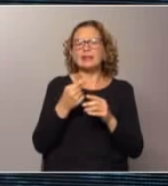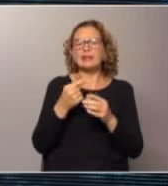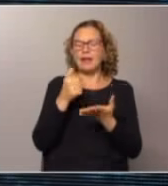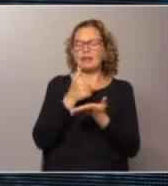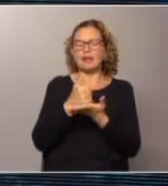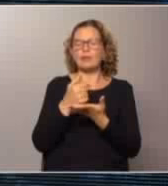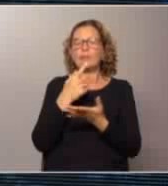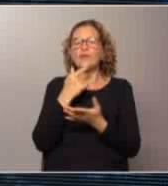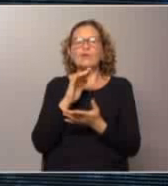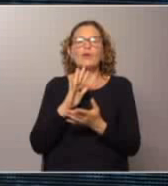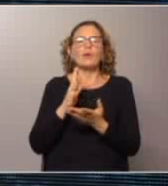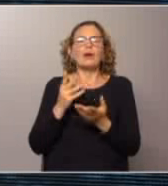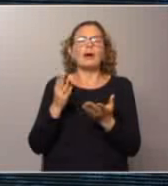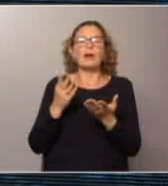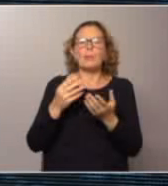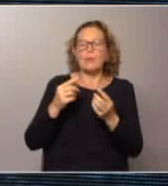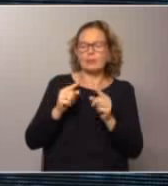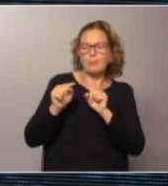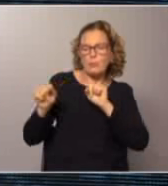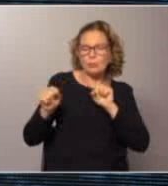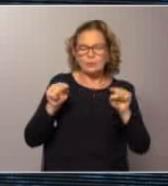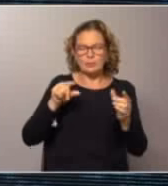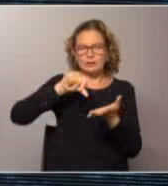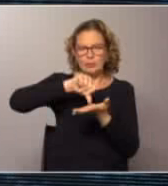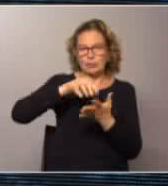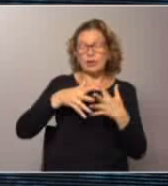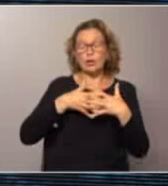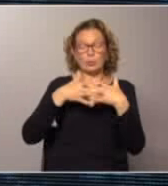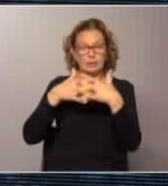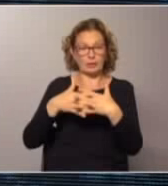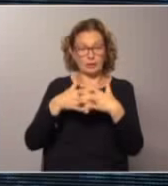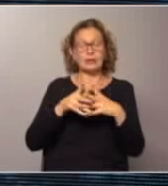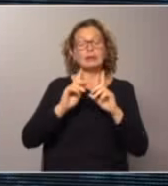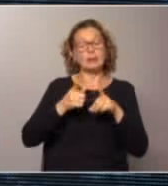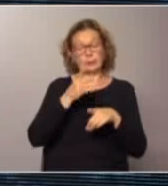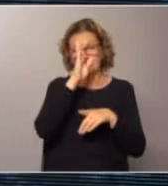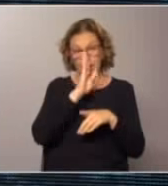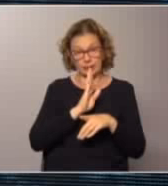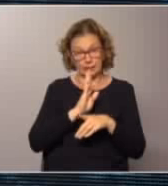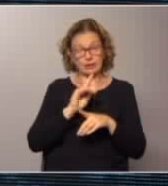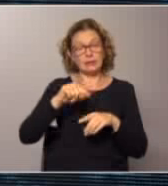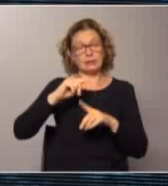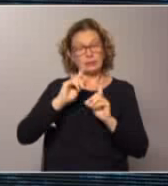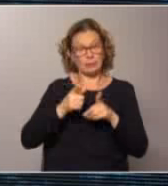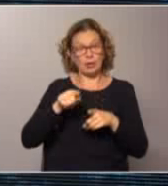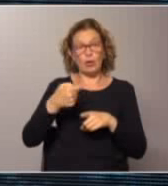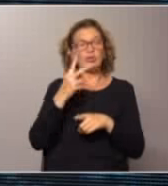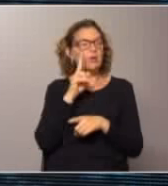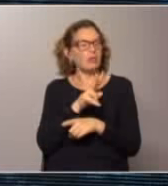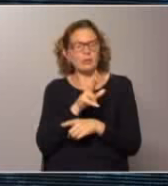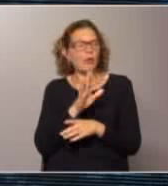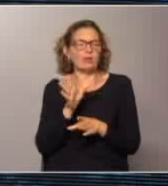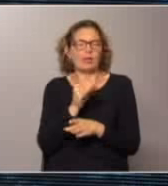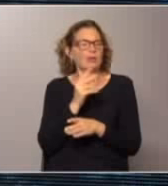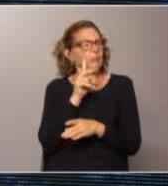están dando de manera mucho más extrema en países como eeuu también brasil y también otros a los que no observamos tanto